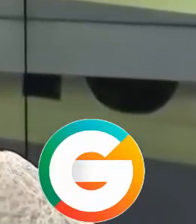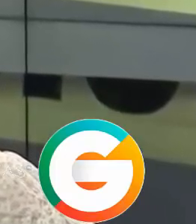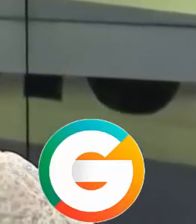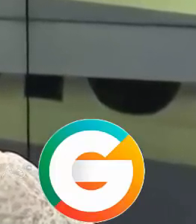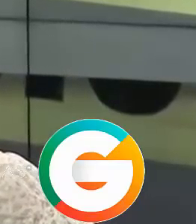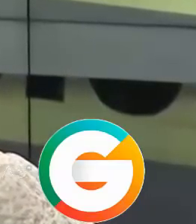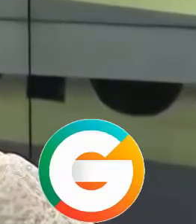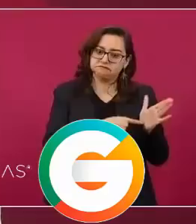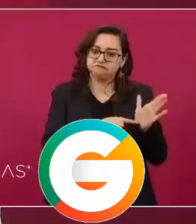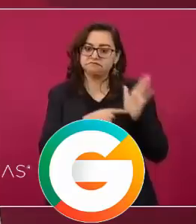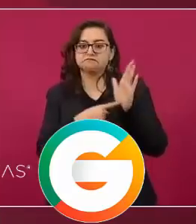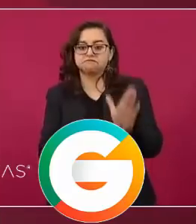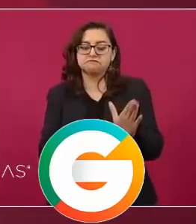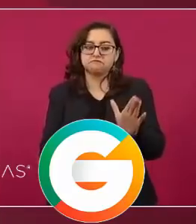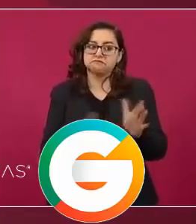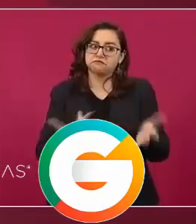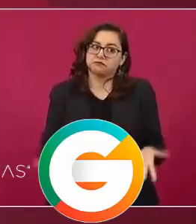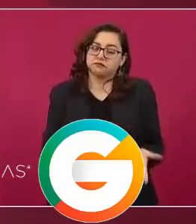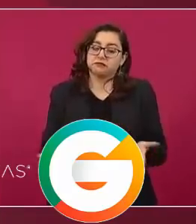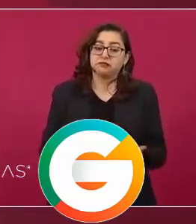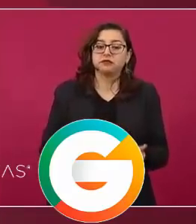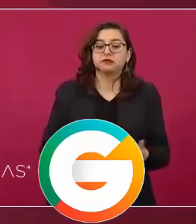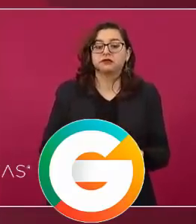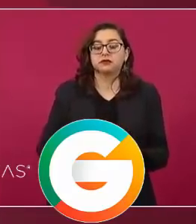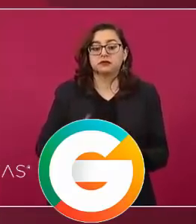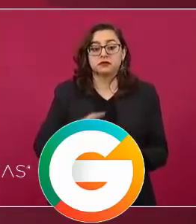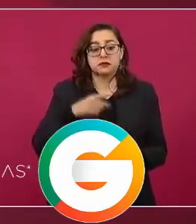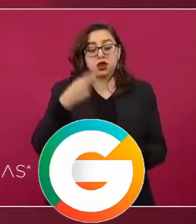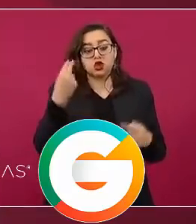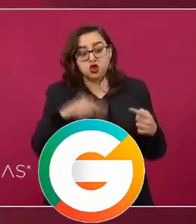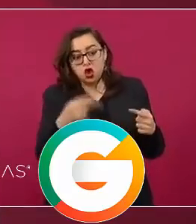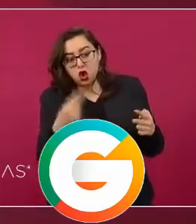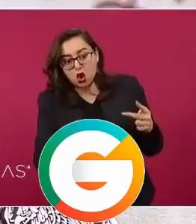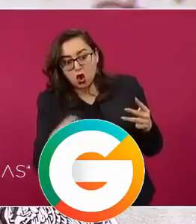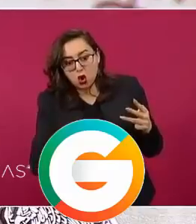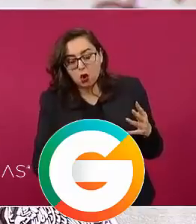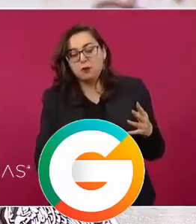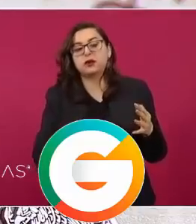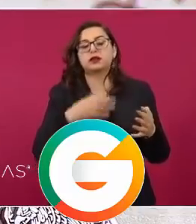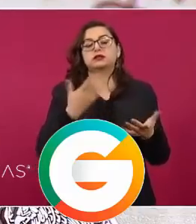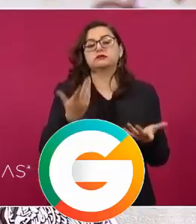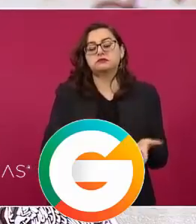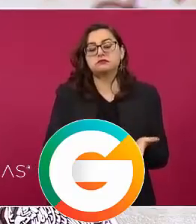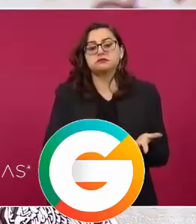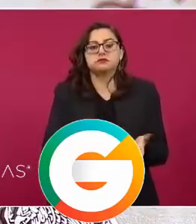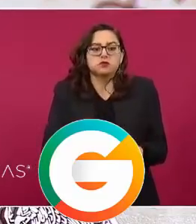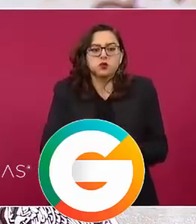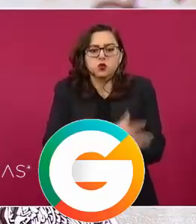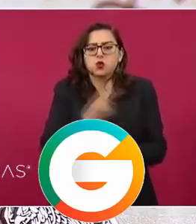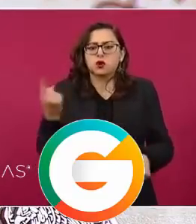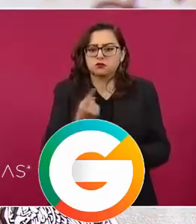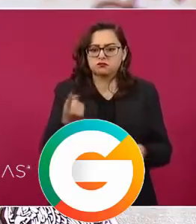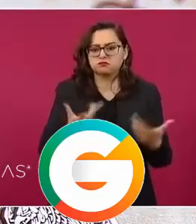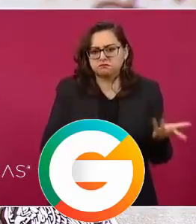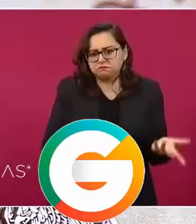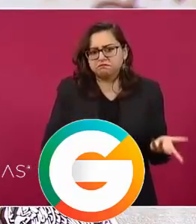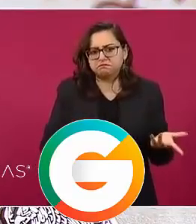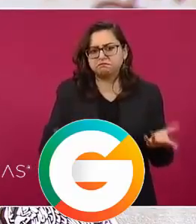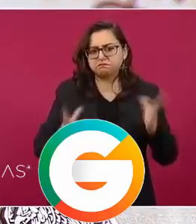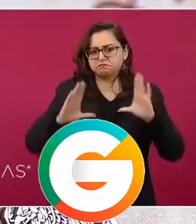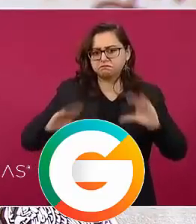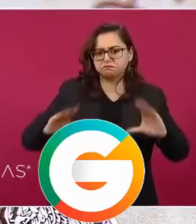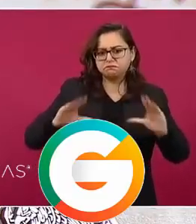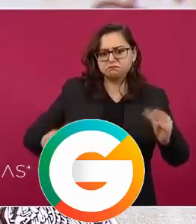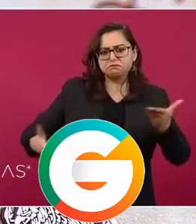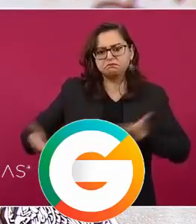de Quién es quién en las mentiras de la semana, aseguró que este espacio que se presenta todos los miércoles en la conferencia mañanera no pretende estigmatizar a medios